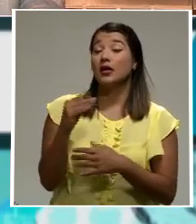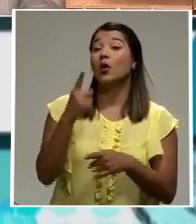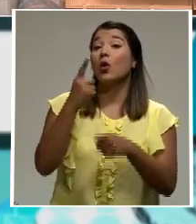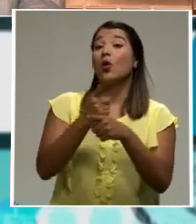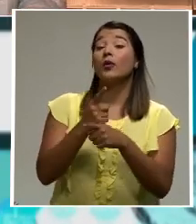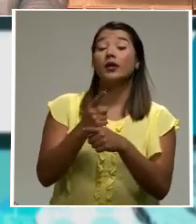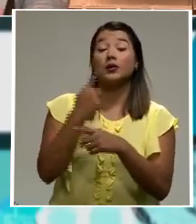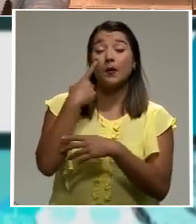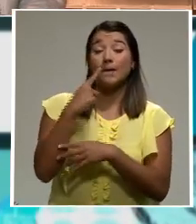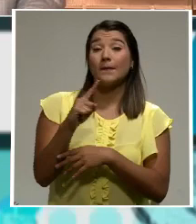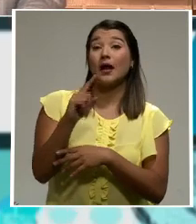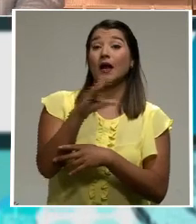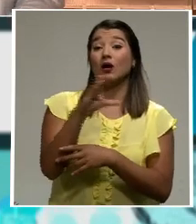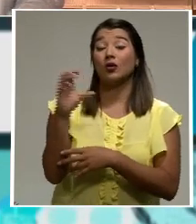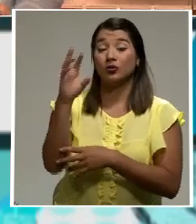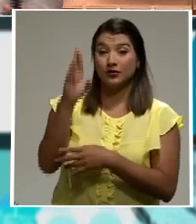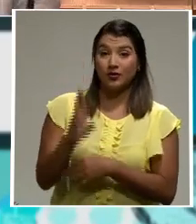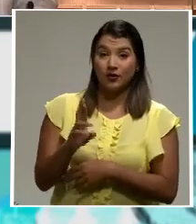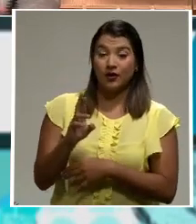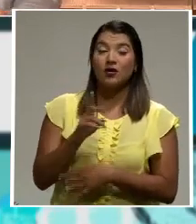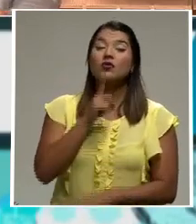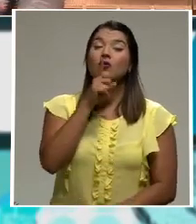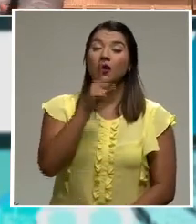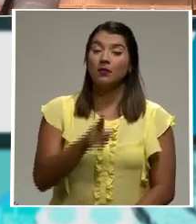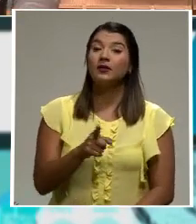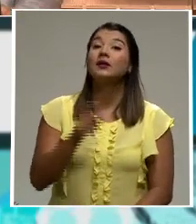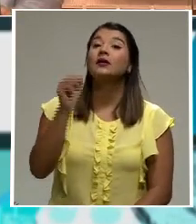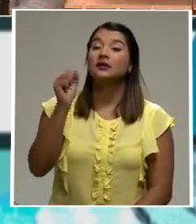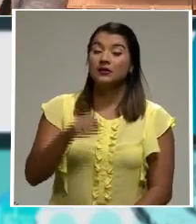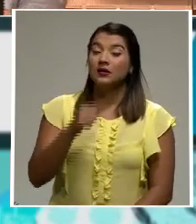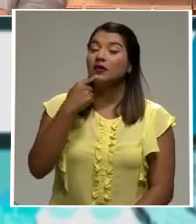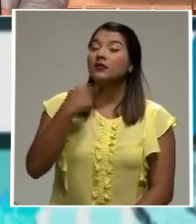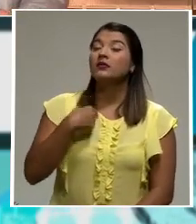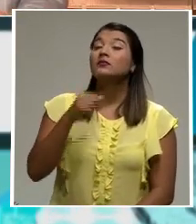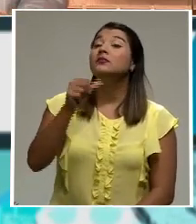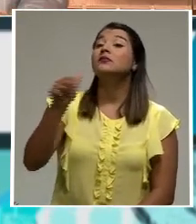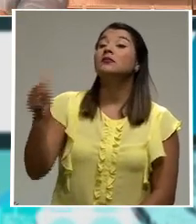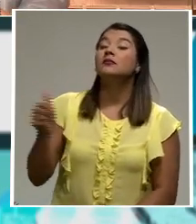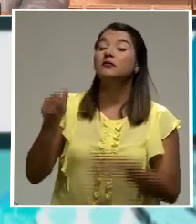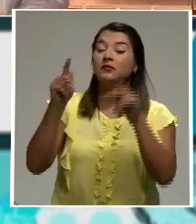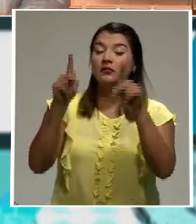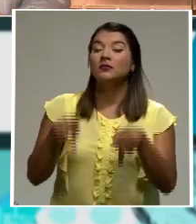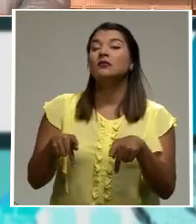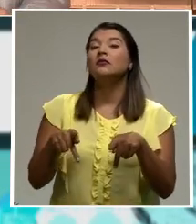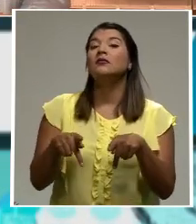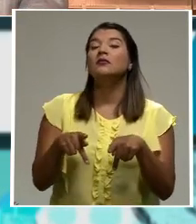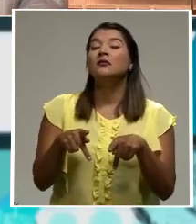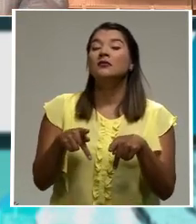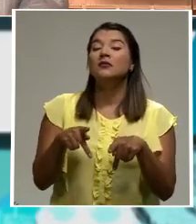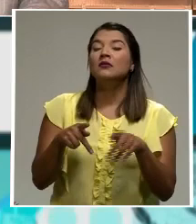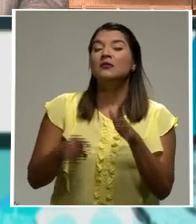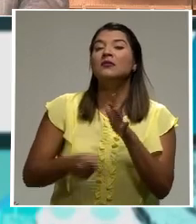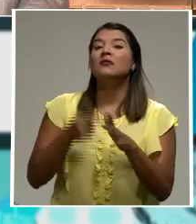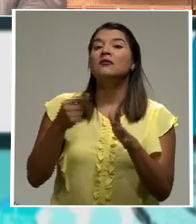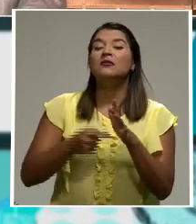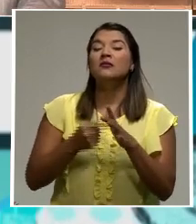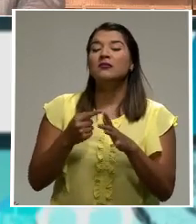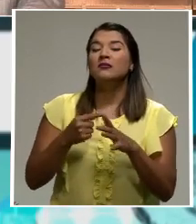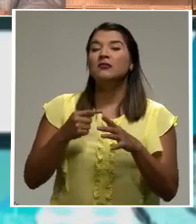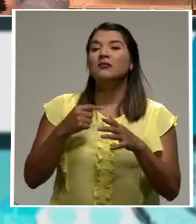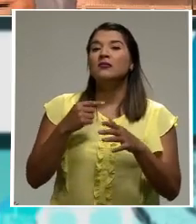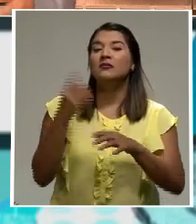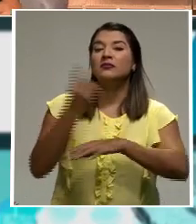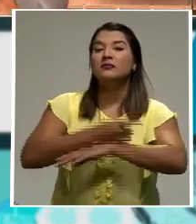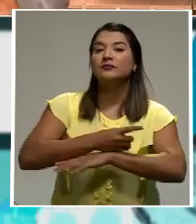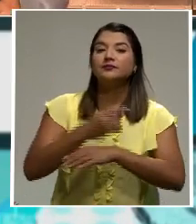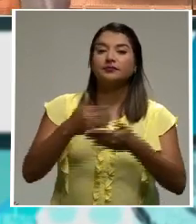avance de Costa Rica. Realmente pues sí nos han dicho otros que el peso de la campaña empieza a pesar, que los dimes y